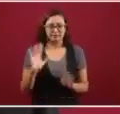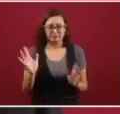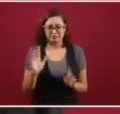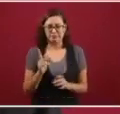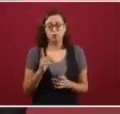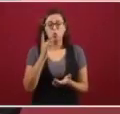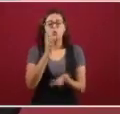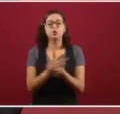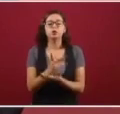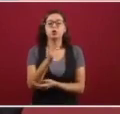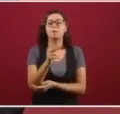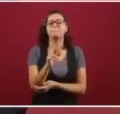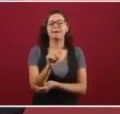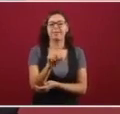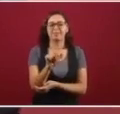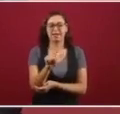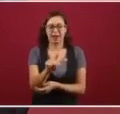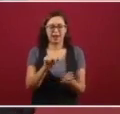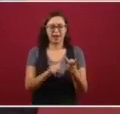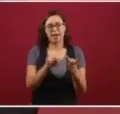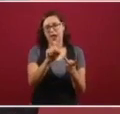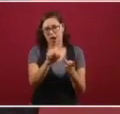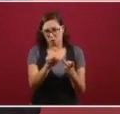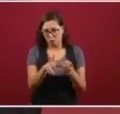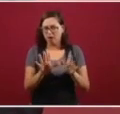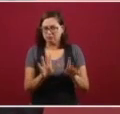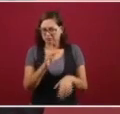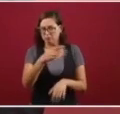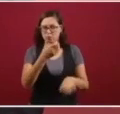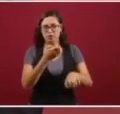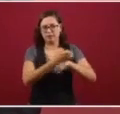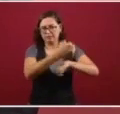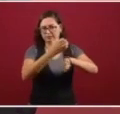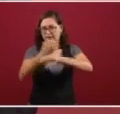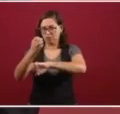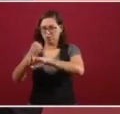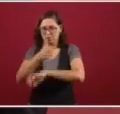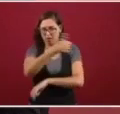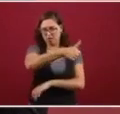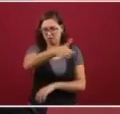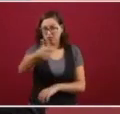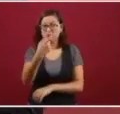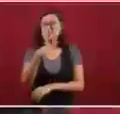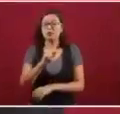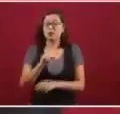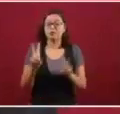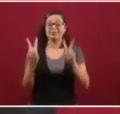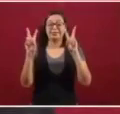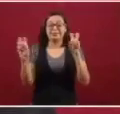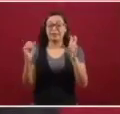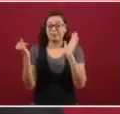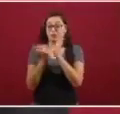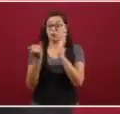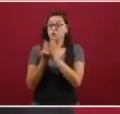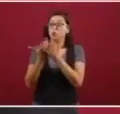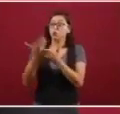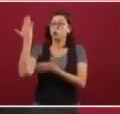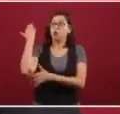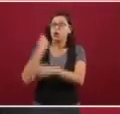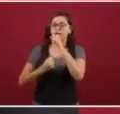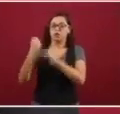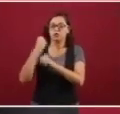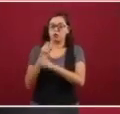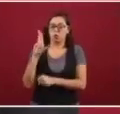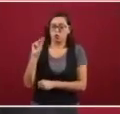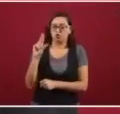predial, con el agua, pero los impuestos desde los años 80